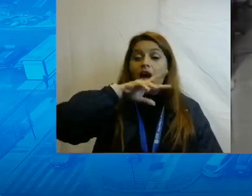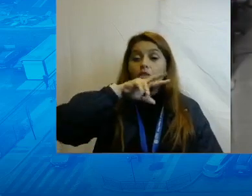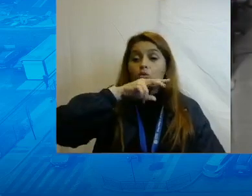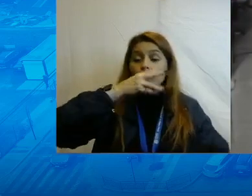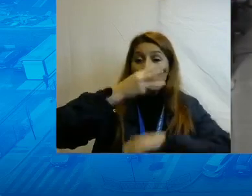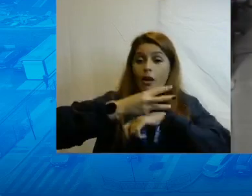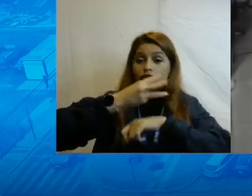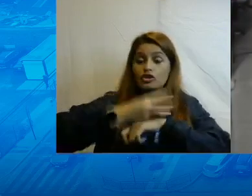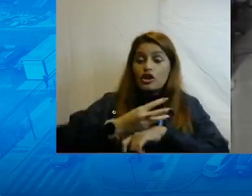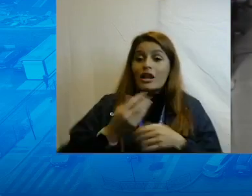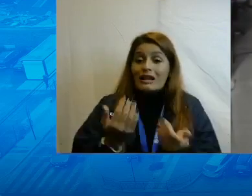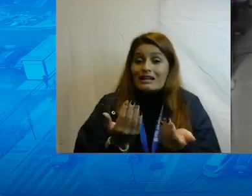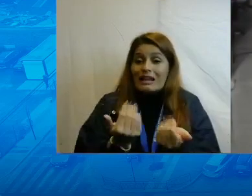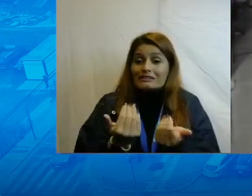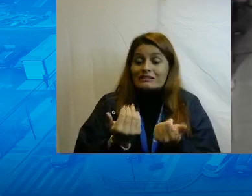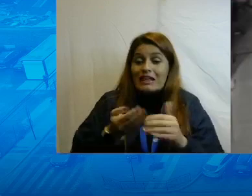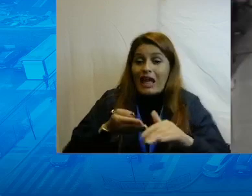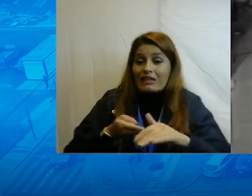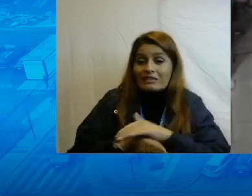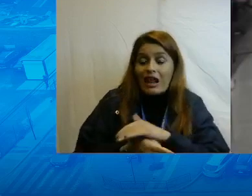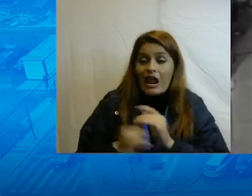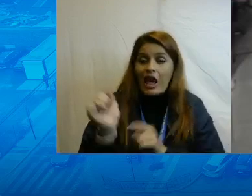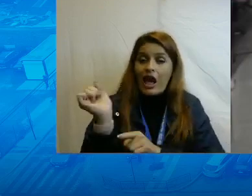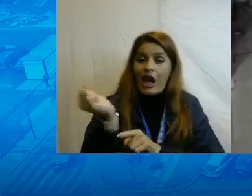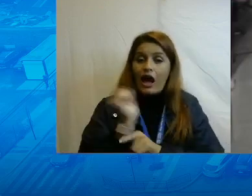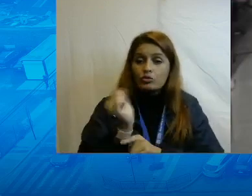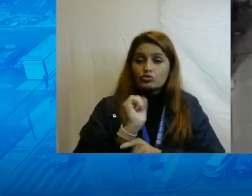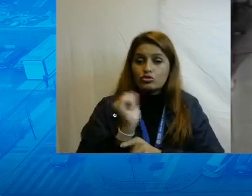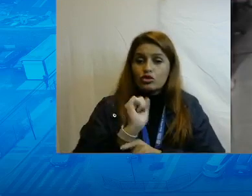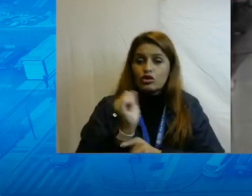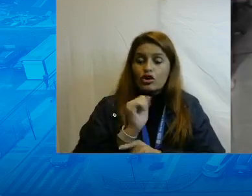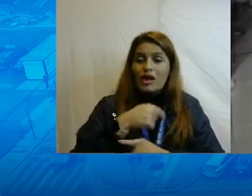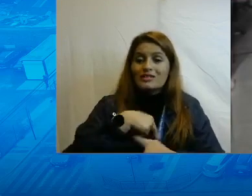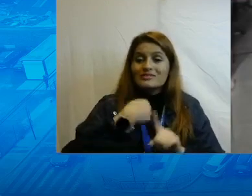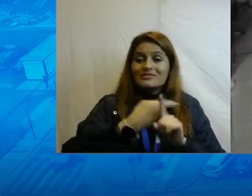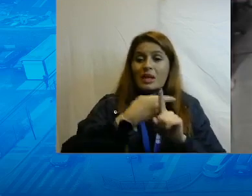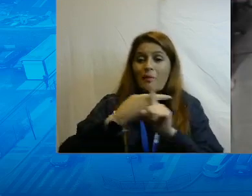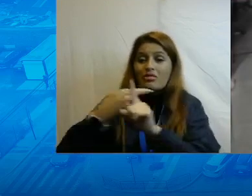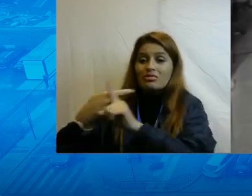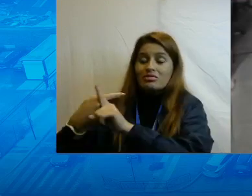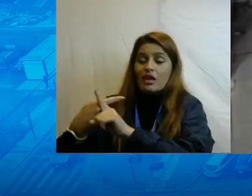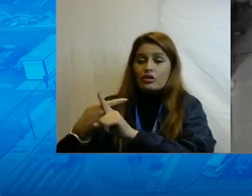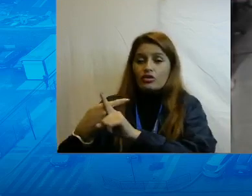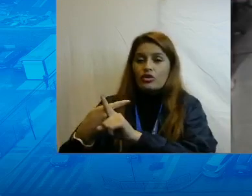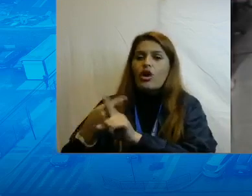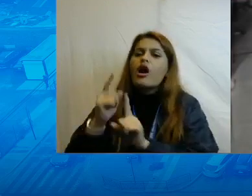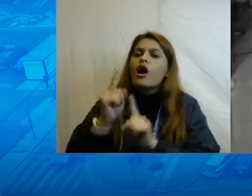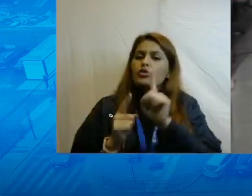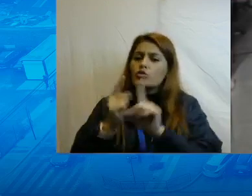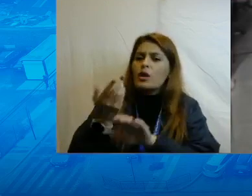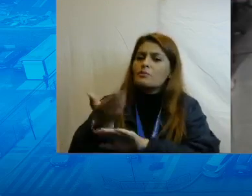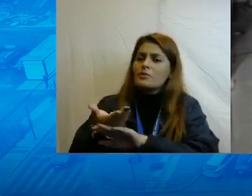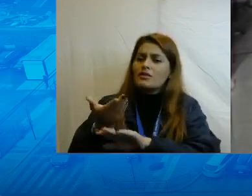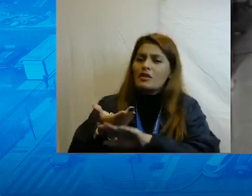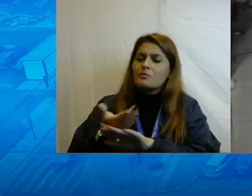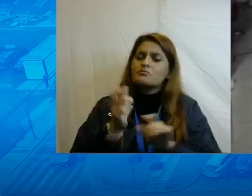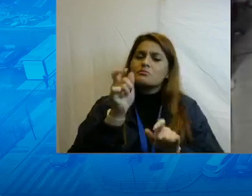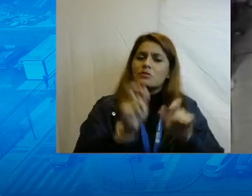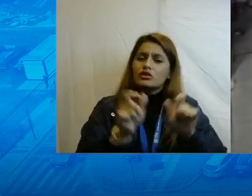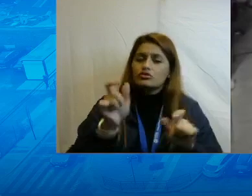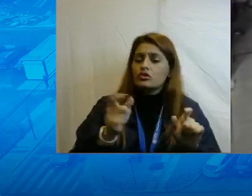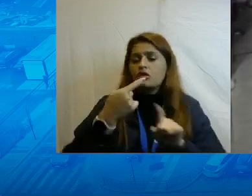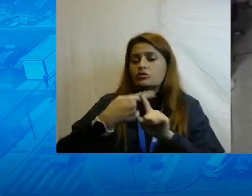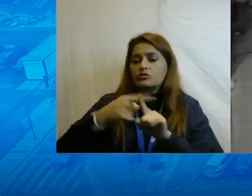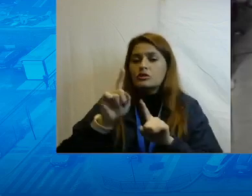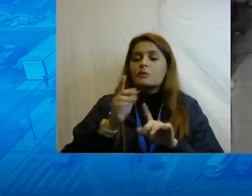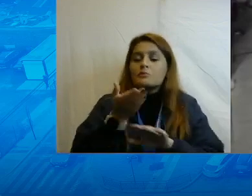que necesitaban entrar en vehículo al cementerio. Hay algunas solicitudes de colegas, ¿cierto?, Enrique y otros